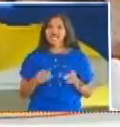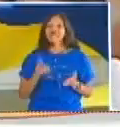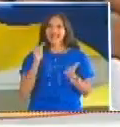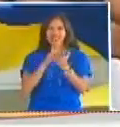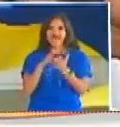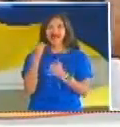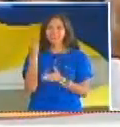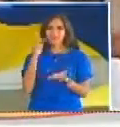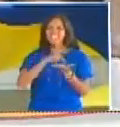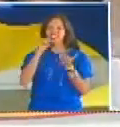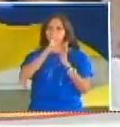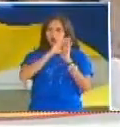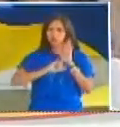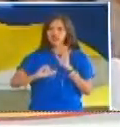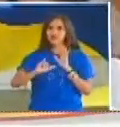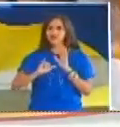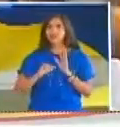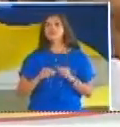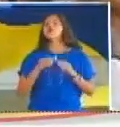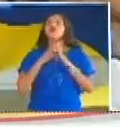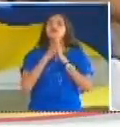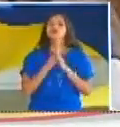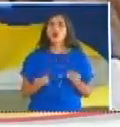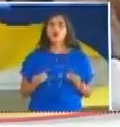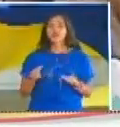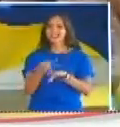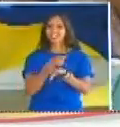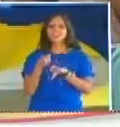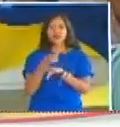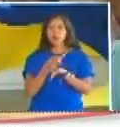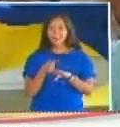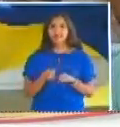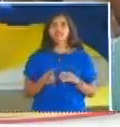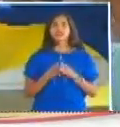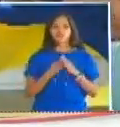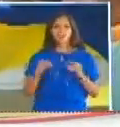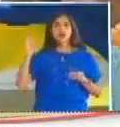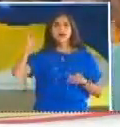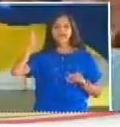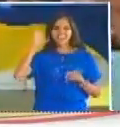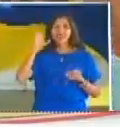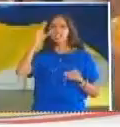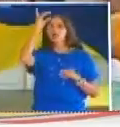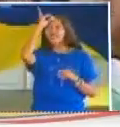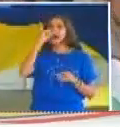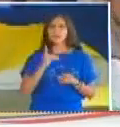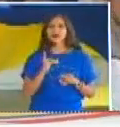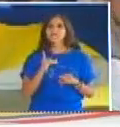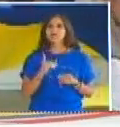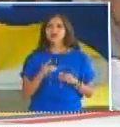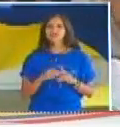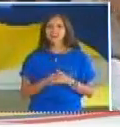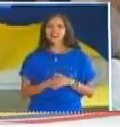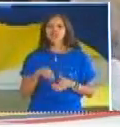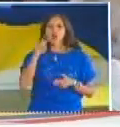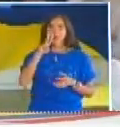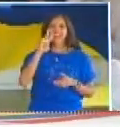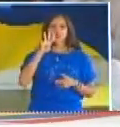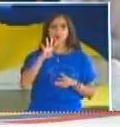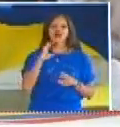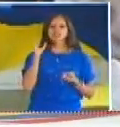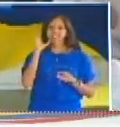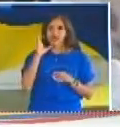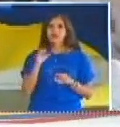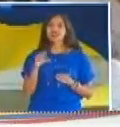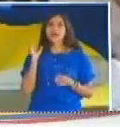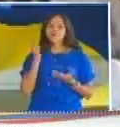hacia la Asamblea Nacional Constituyente, todo este gobierno, todos estos patriotas con discapacidad de los 24 estados del país,